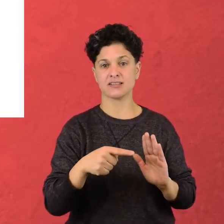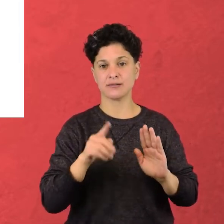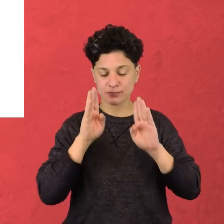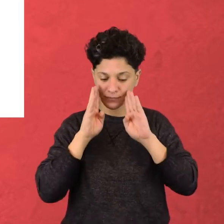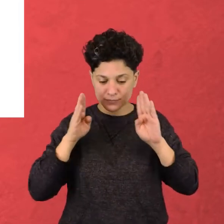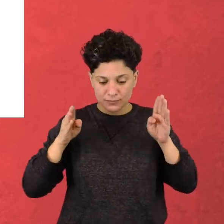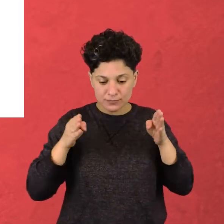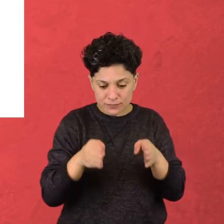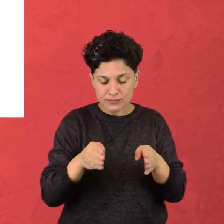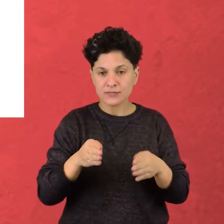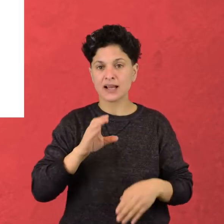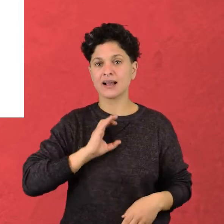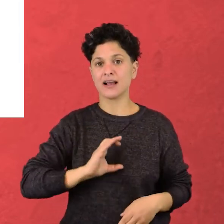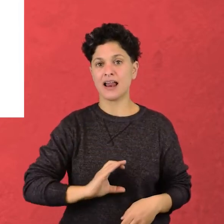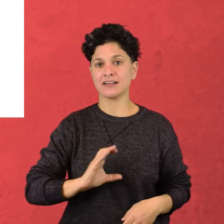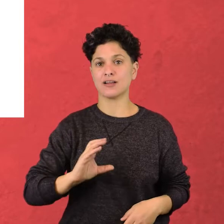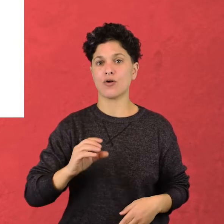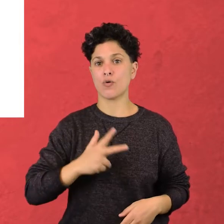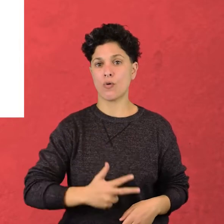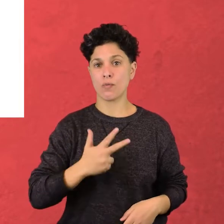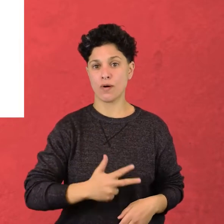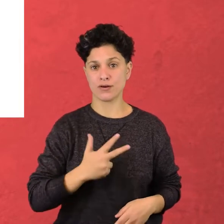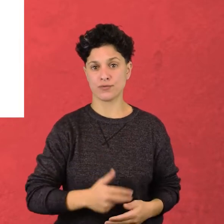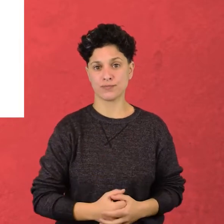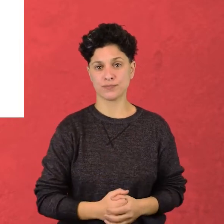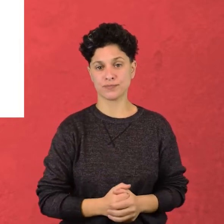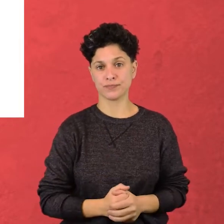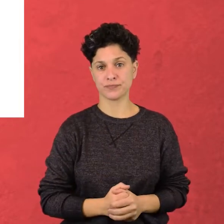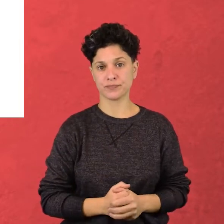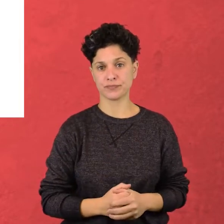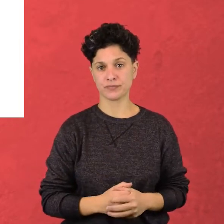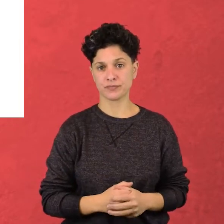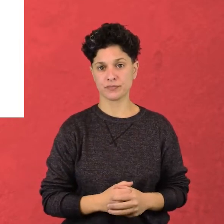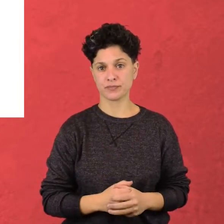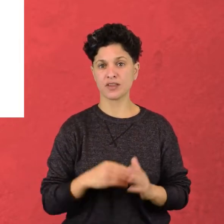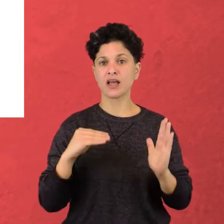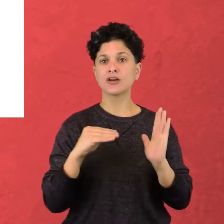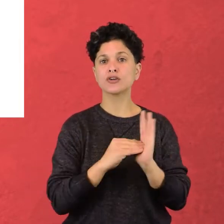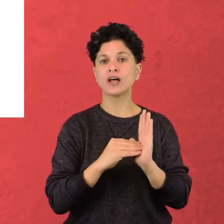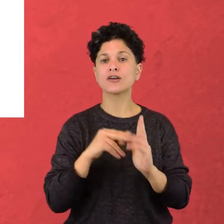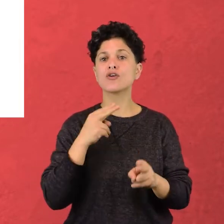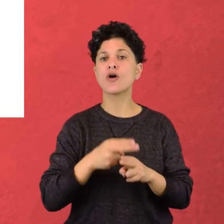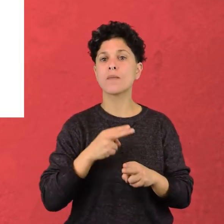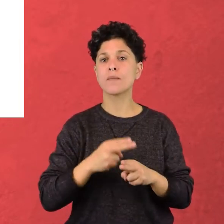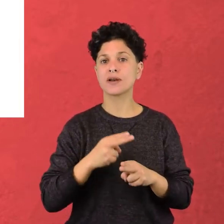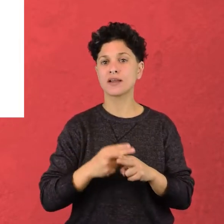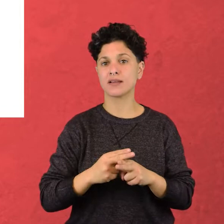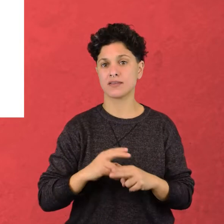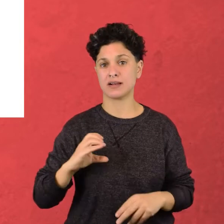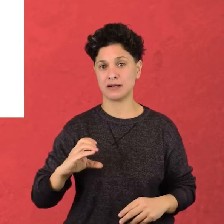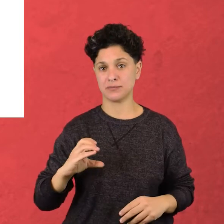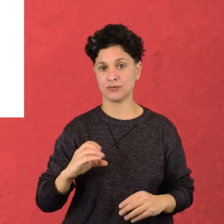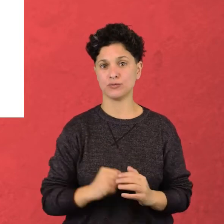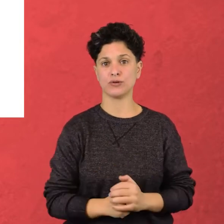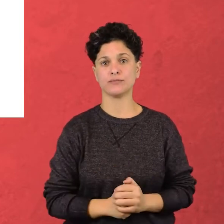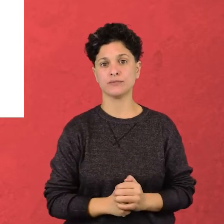dice, en torno al carácter específicamente humano. ¿Tá? Vamos a anotar el nombre del